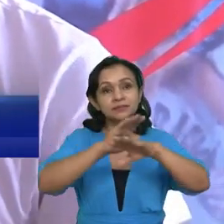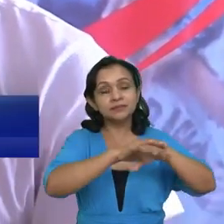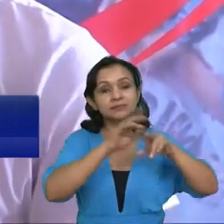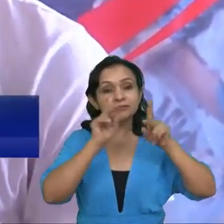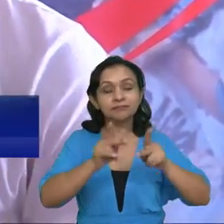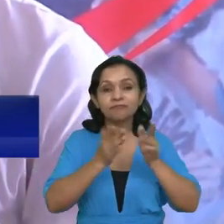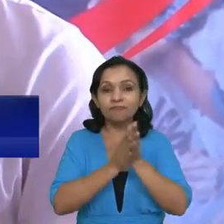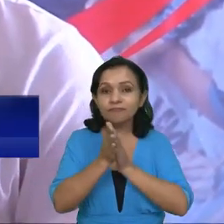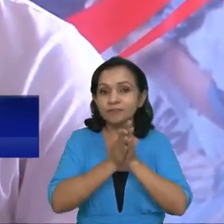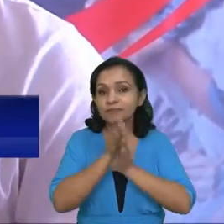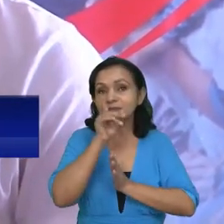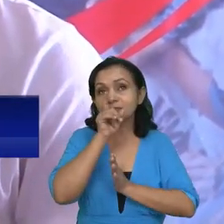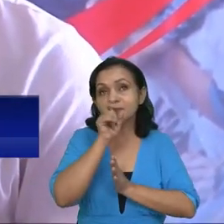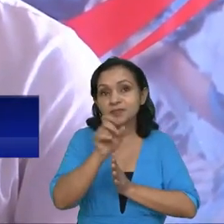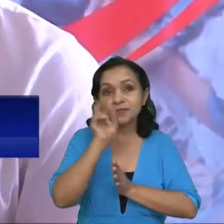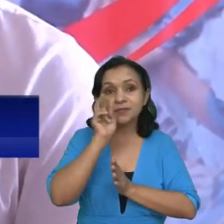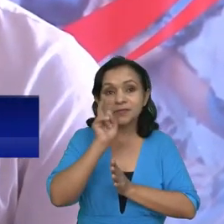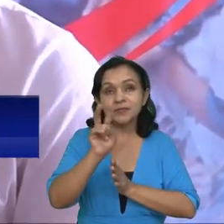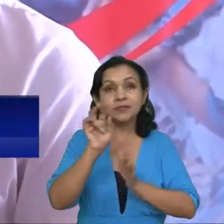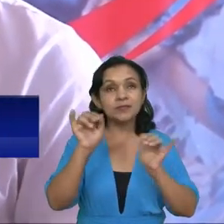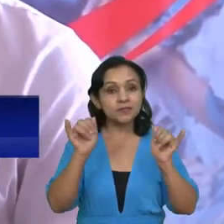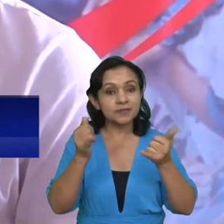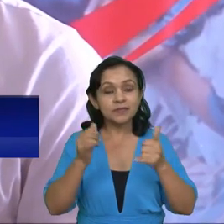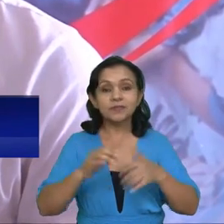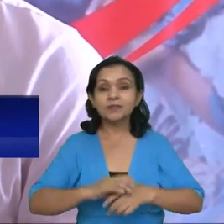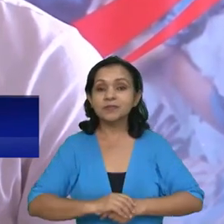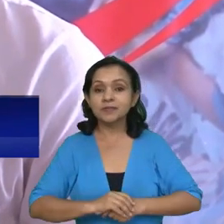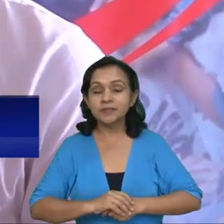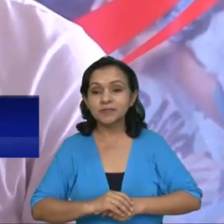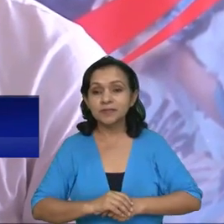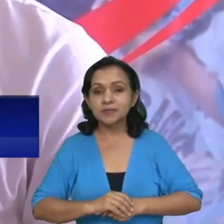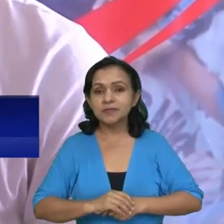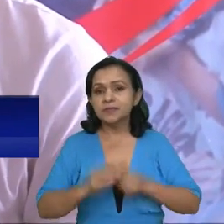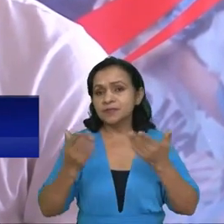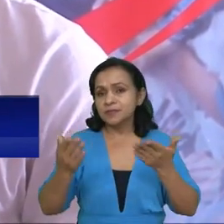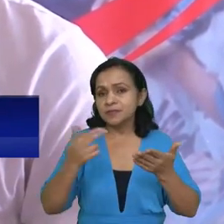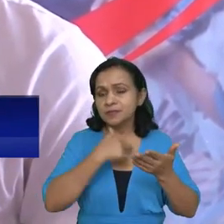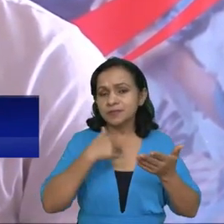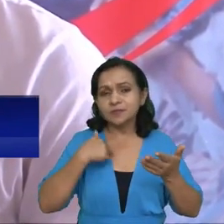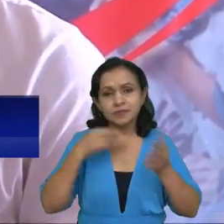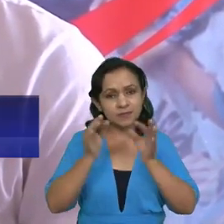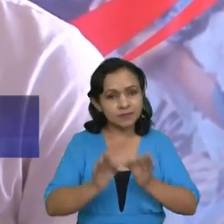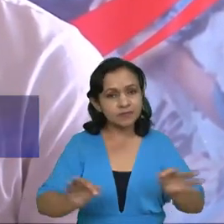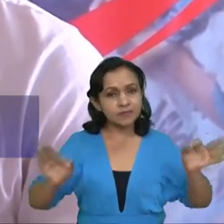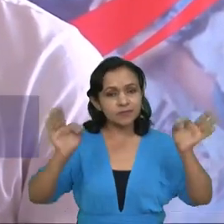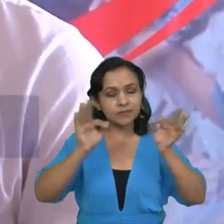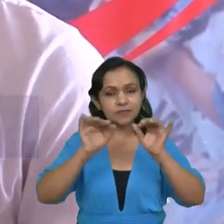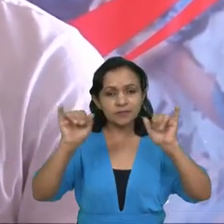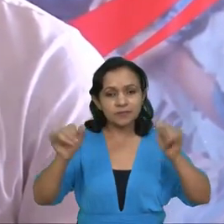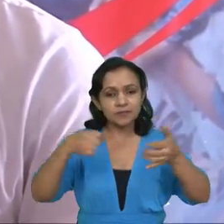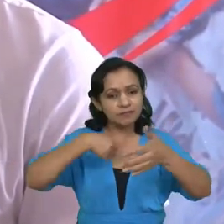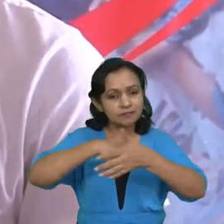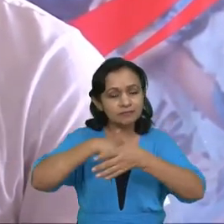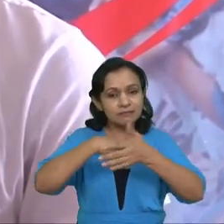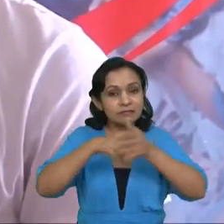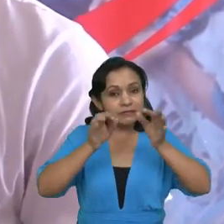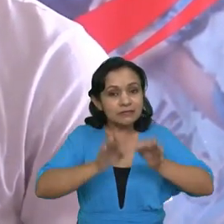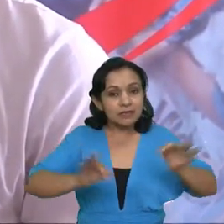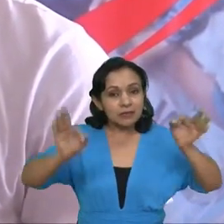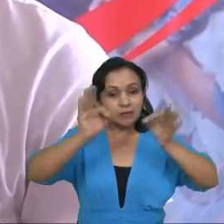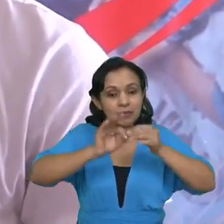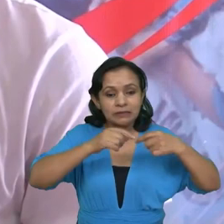interesante que creo que organiza el movimiento alexis argüello no creo que es un evento muy importante un clásico que es muy muy reconocido a nivel mundial